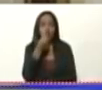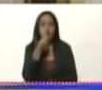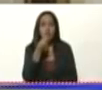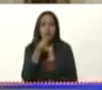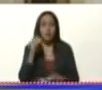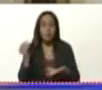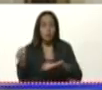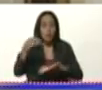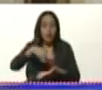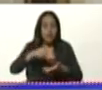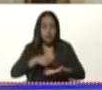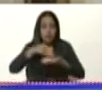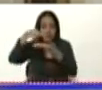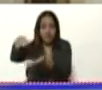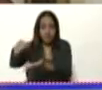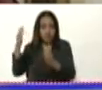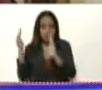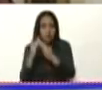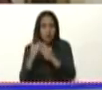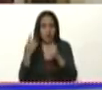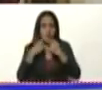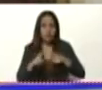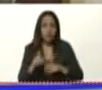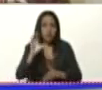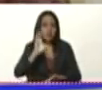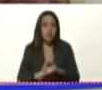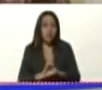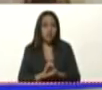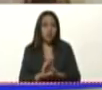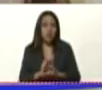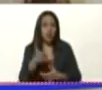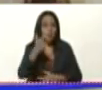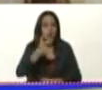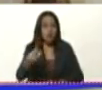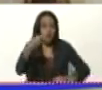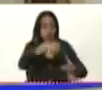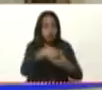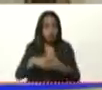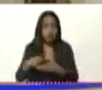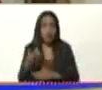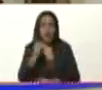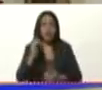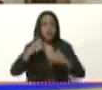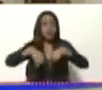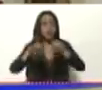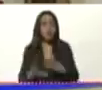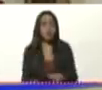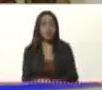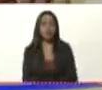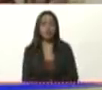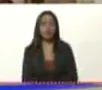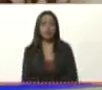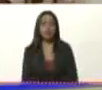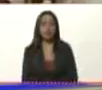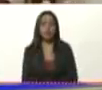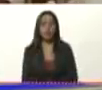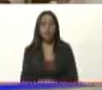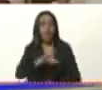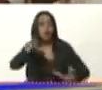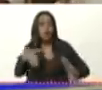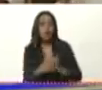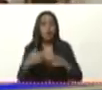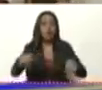llevar. Pero como centros de recepción de gente, quedan suspendidos. Todos los